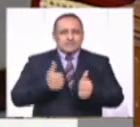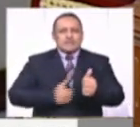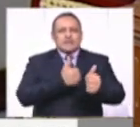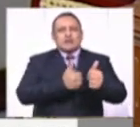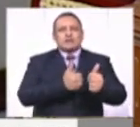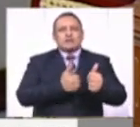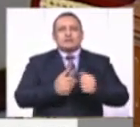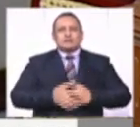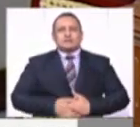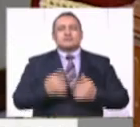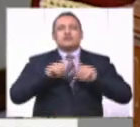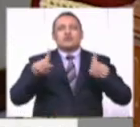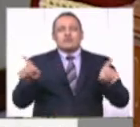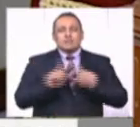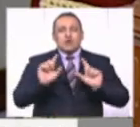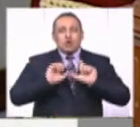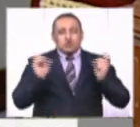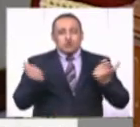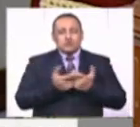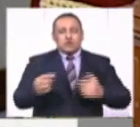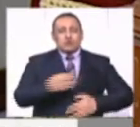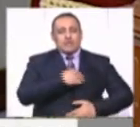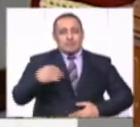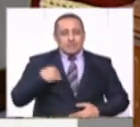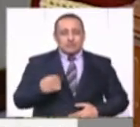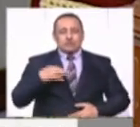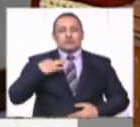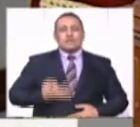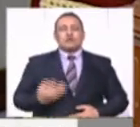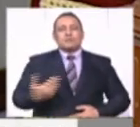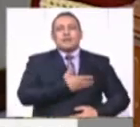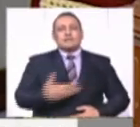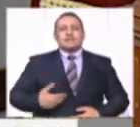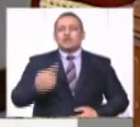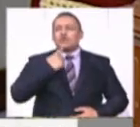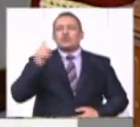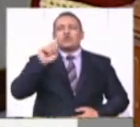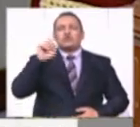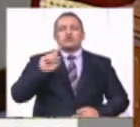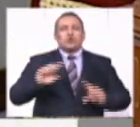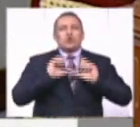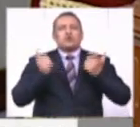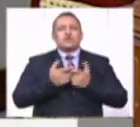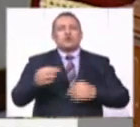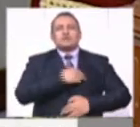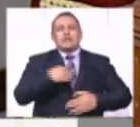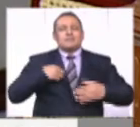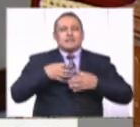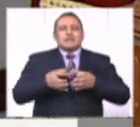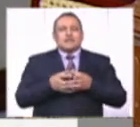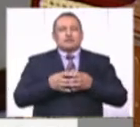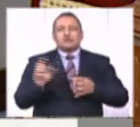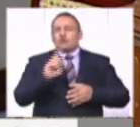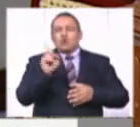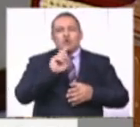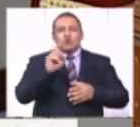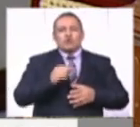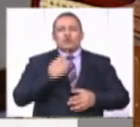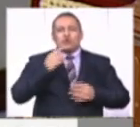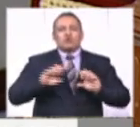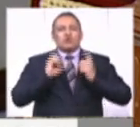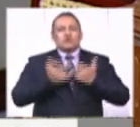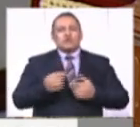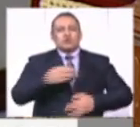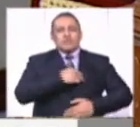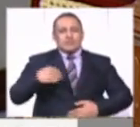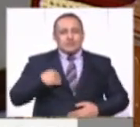siguen los consejos descentralizados señor no son consejos de ministros no los consejos